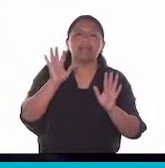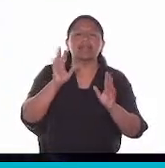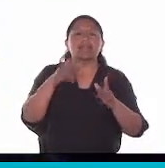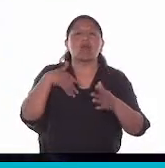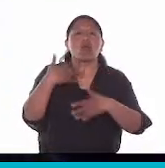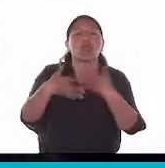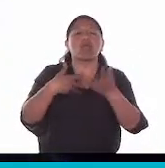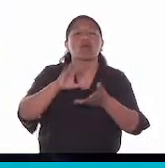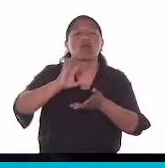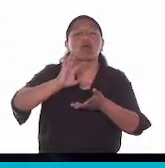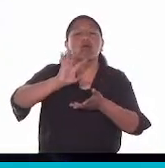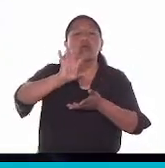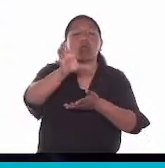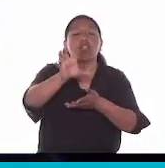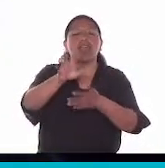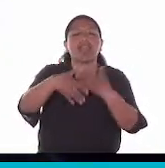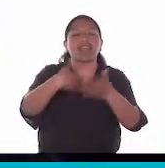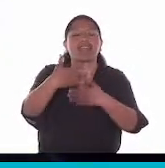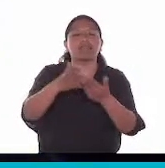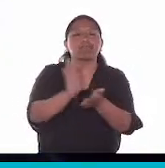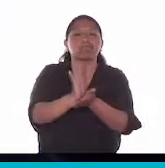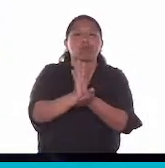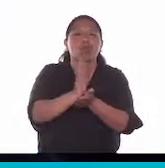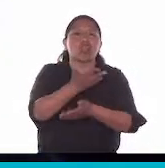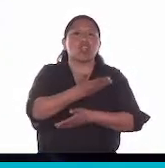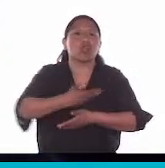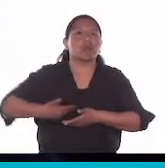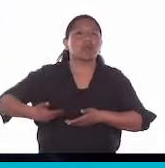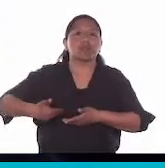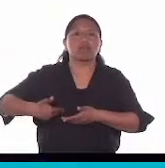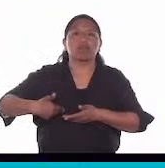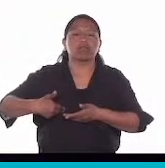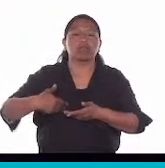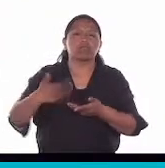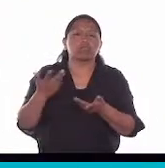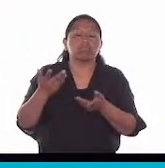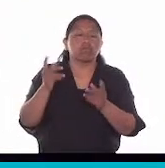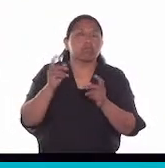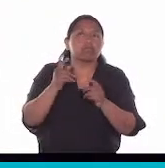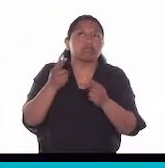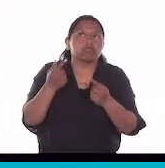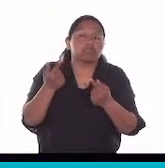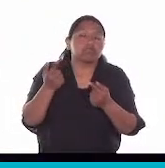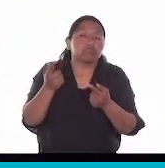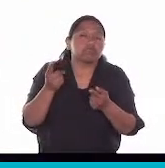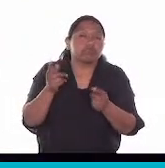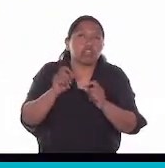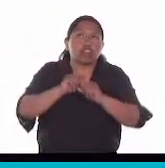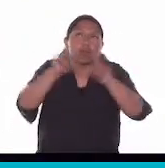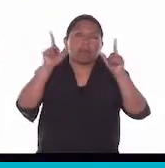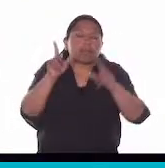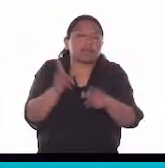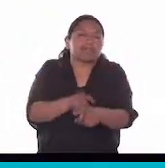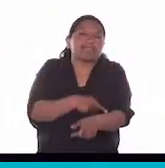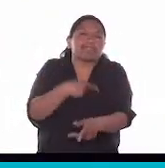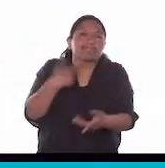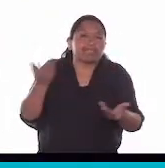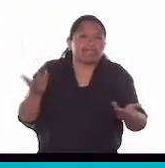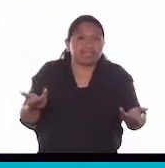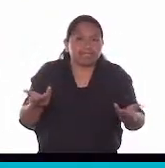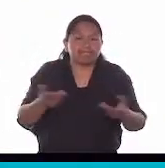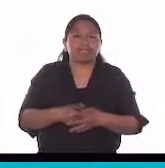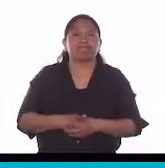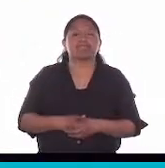bonaerenses el gobierno nos tiene acostumbrado a sorpresas cuando